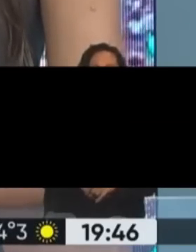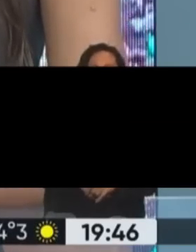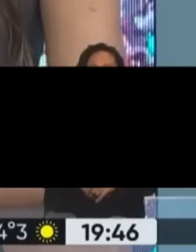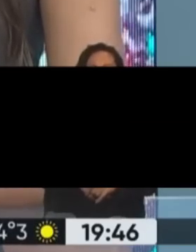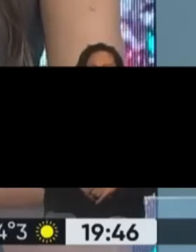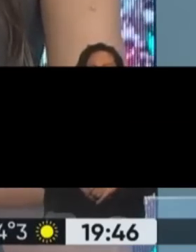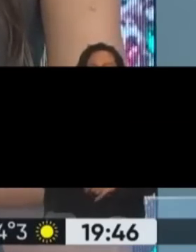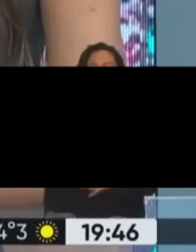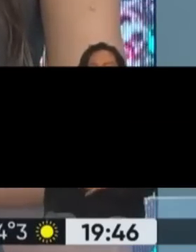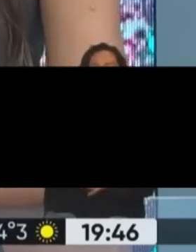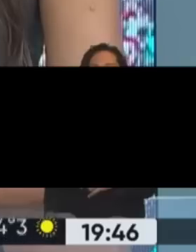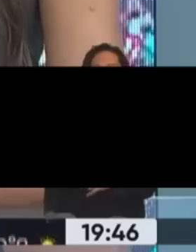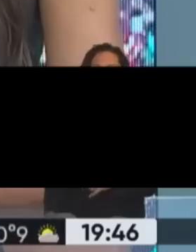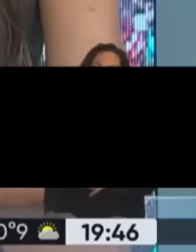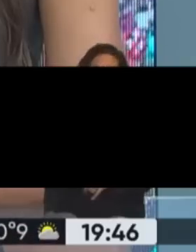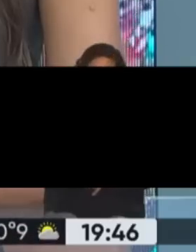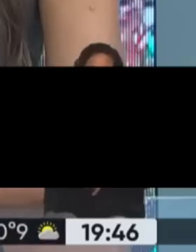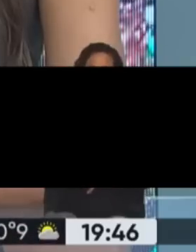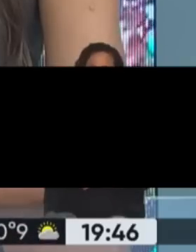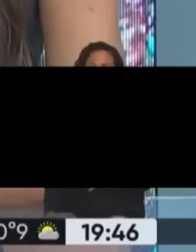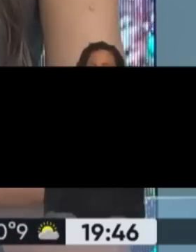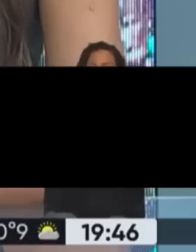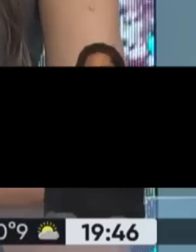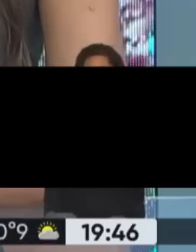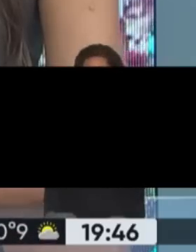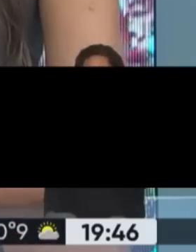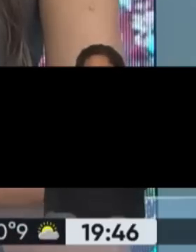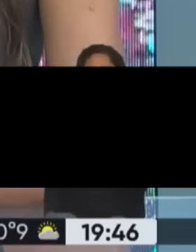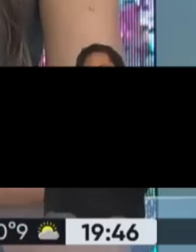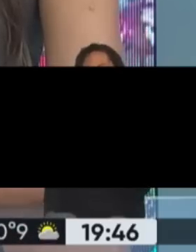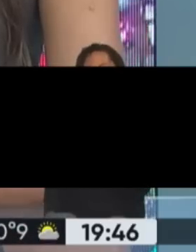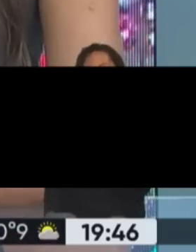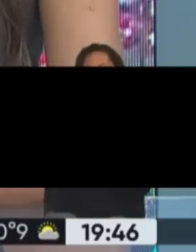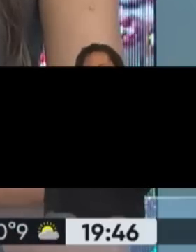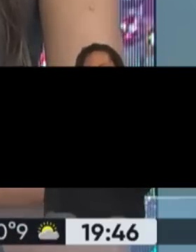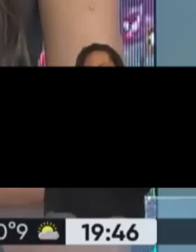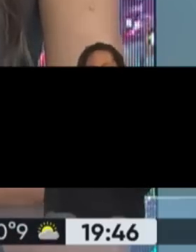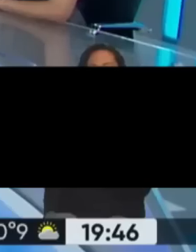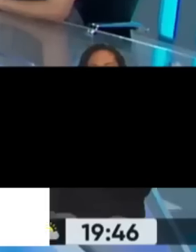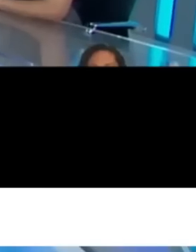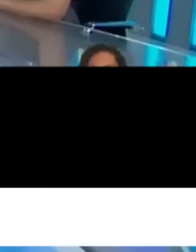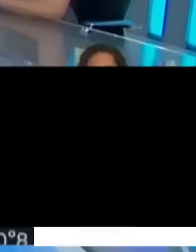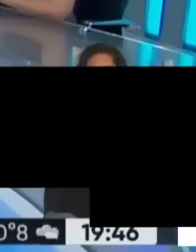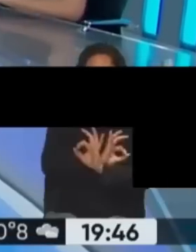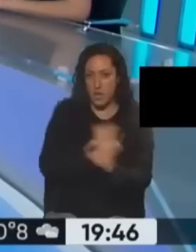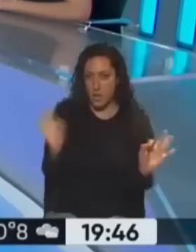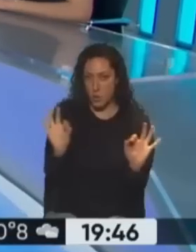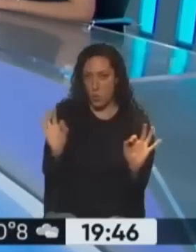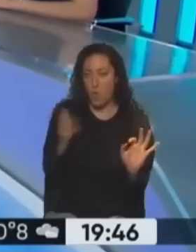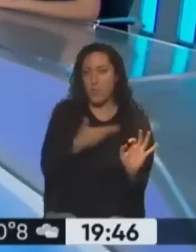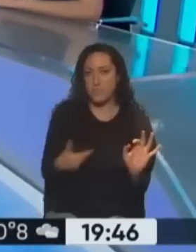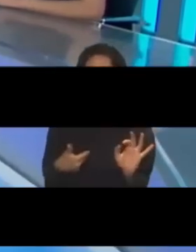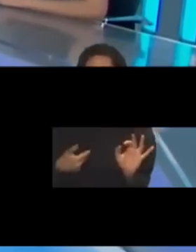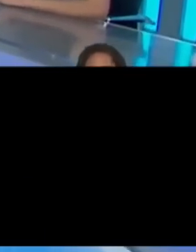y adelantos por el impacto del fin de semana largo del carnaval pautado para este lunes 20 de febrero y